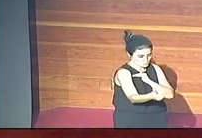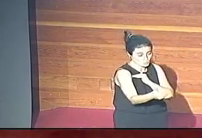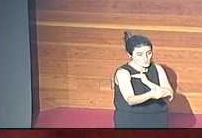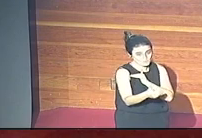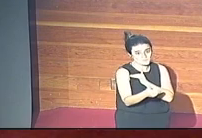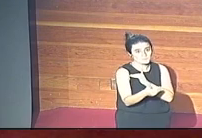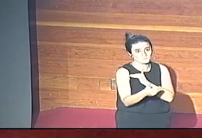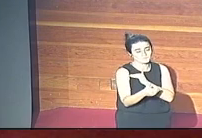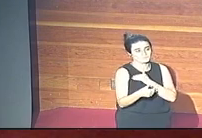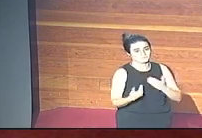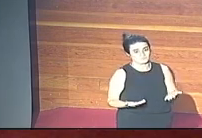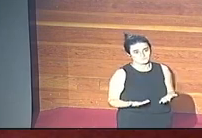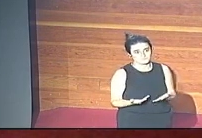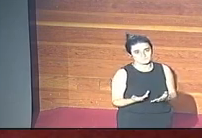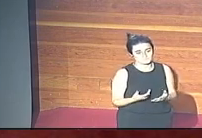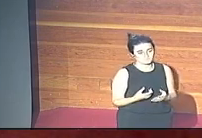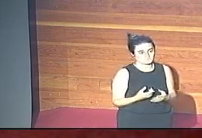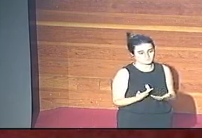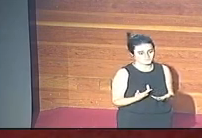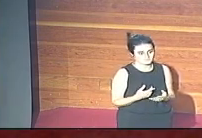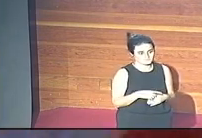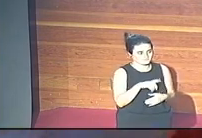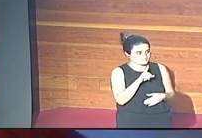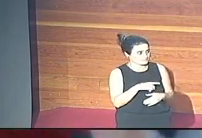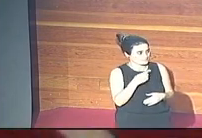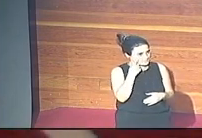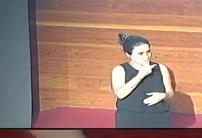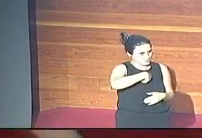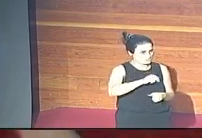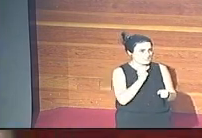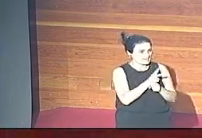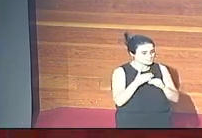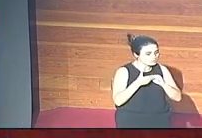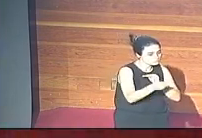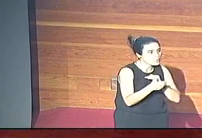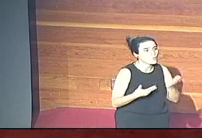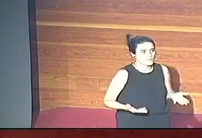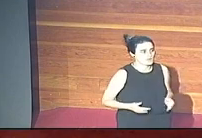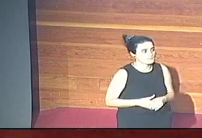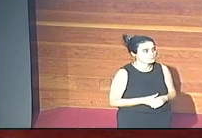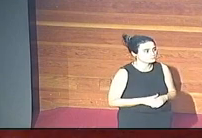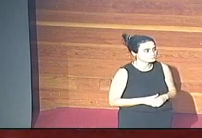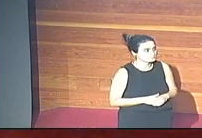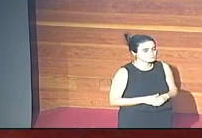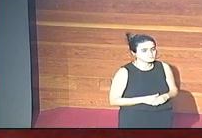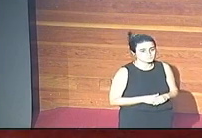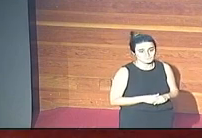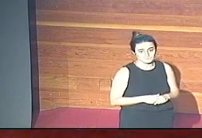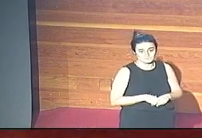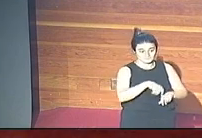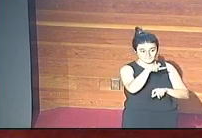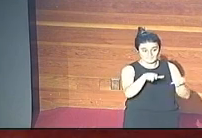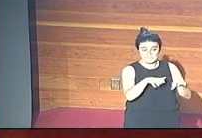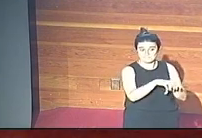serán los los retos que teníamos por delante en la mayor parte de la ciudadanía